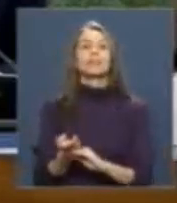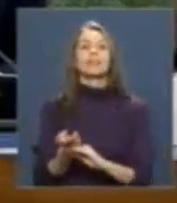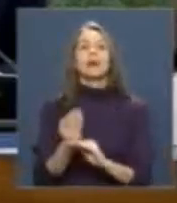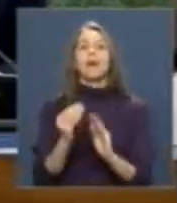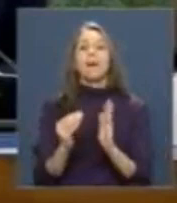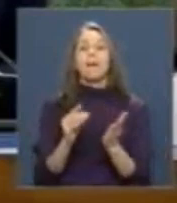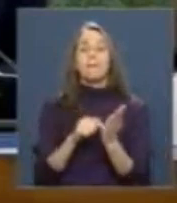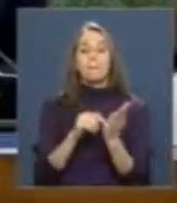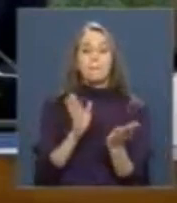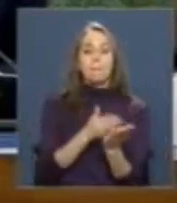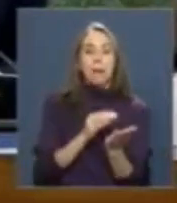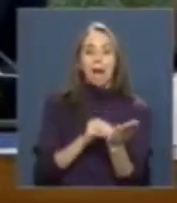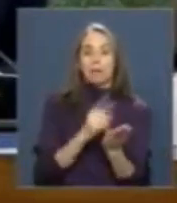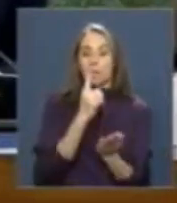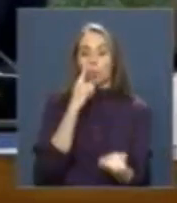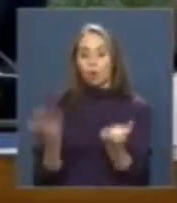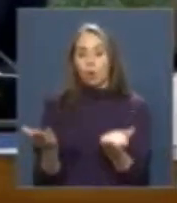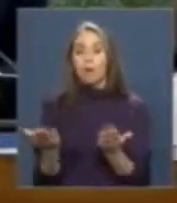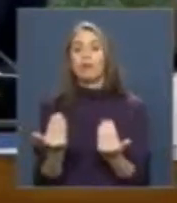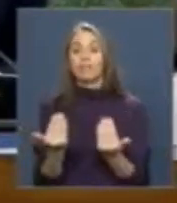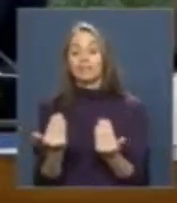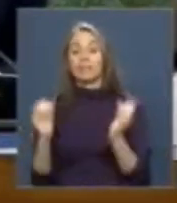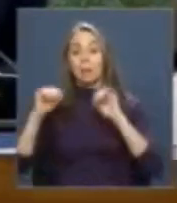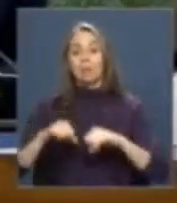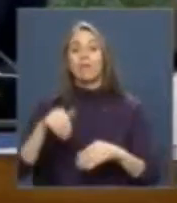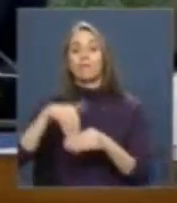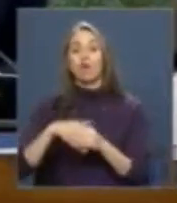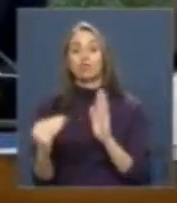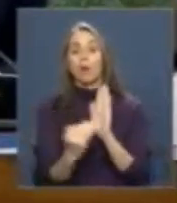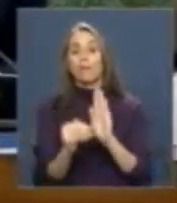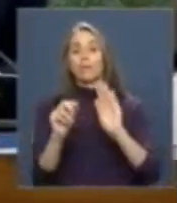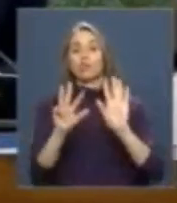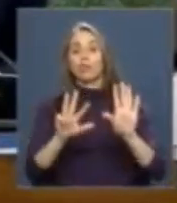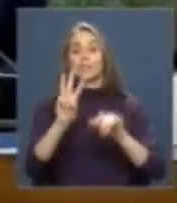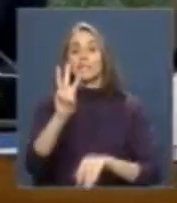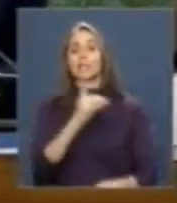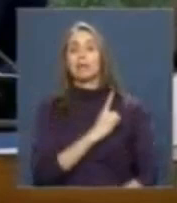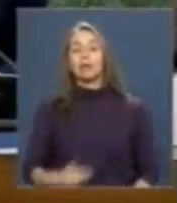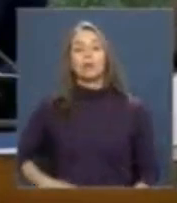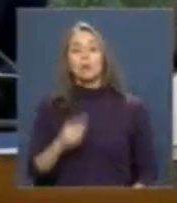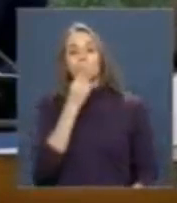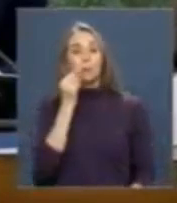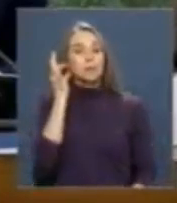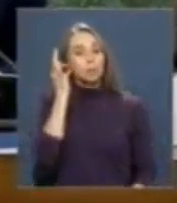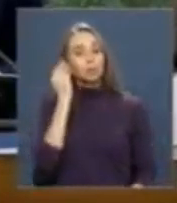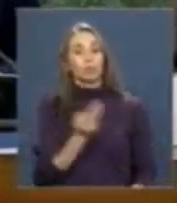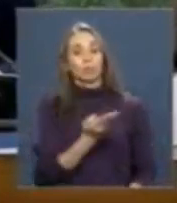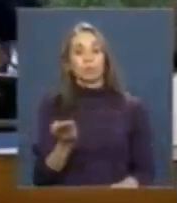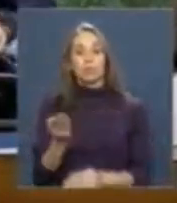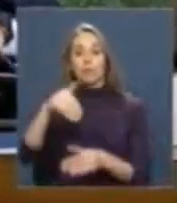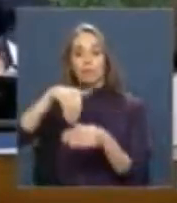1 del comparado y que requiere para su aprobación del voto favorable de 93 diputadas y diputados en votaciones